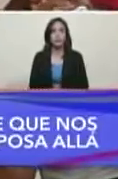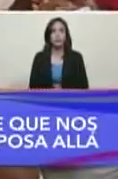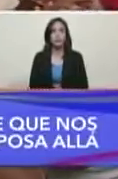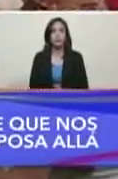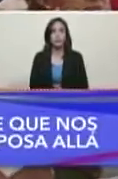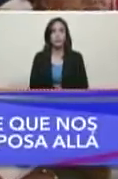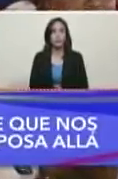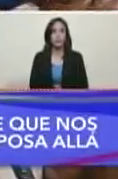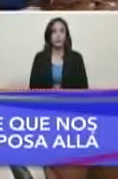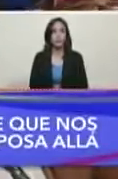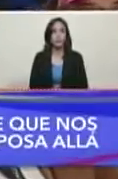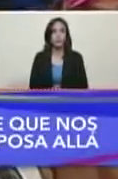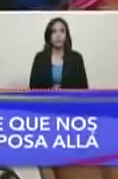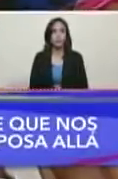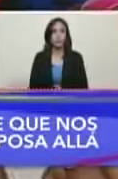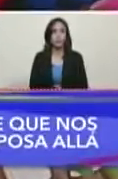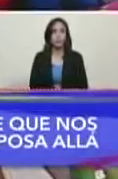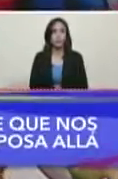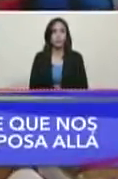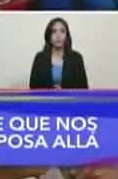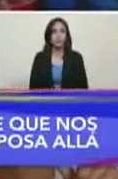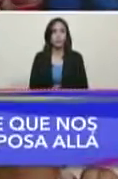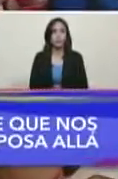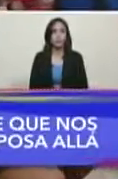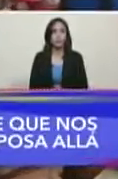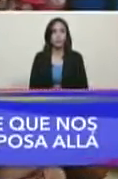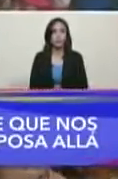Una cosa verdaderamente